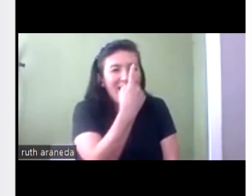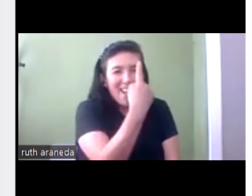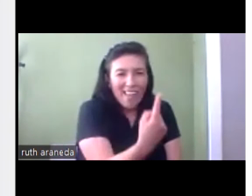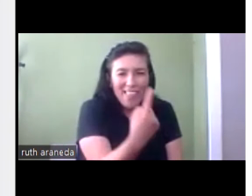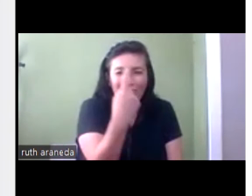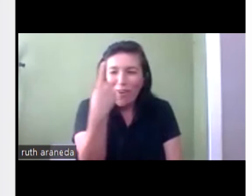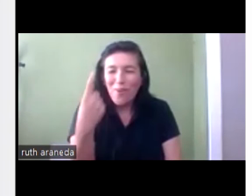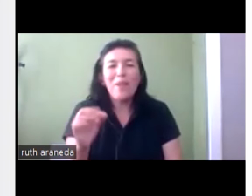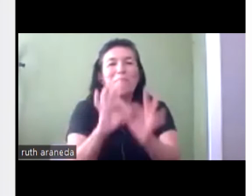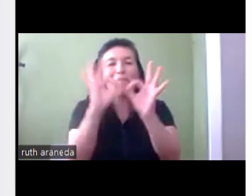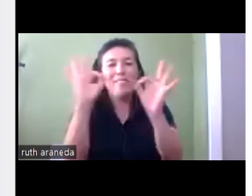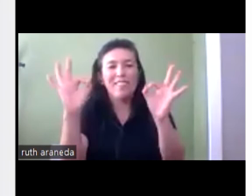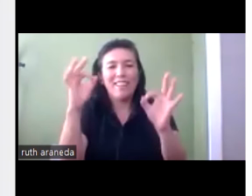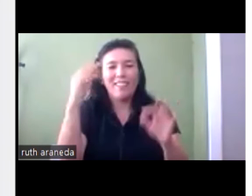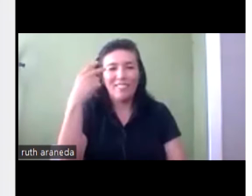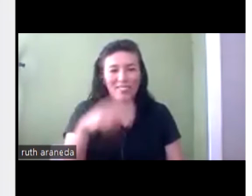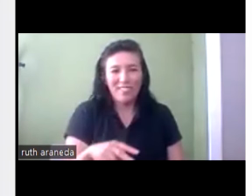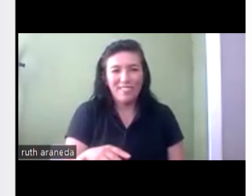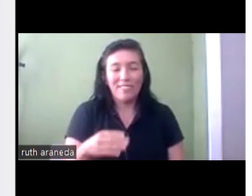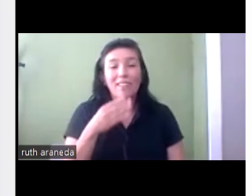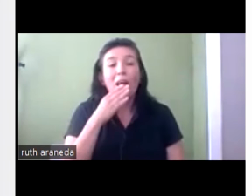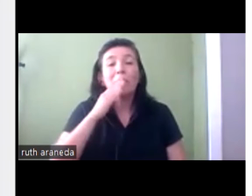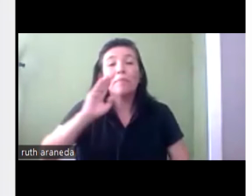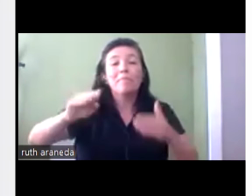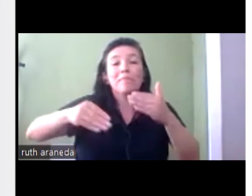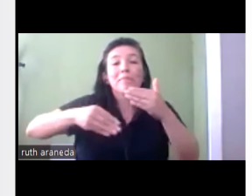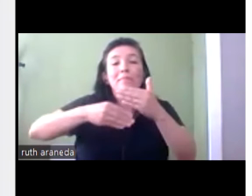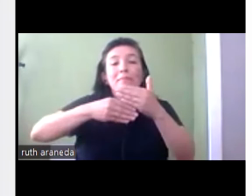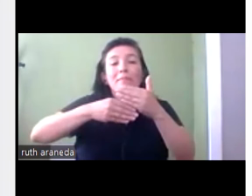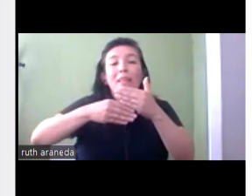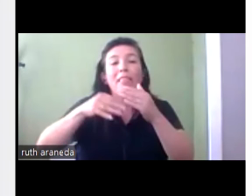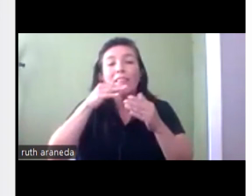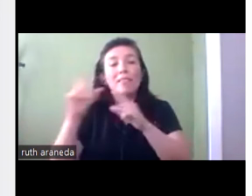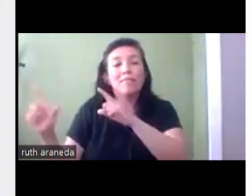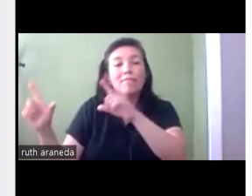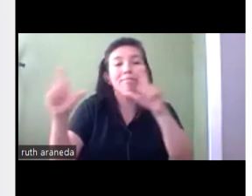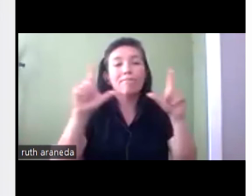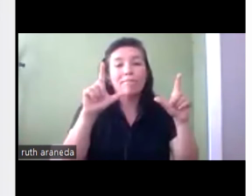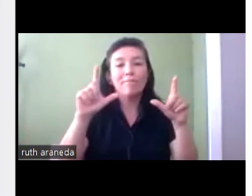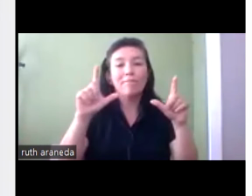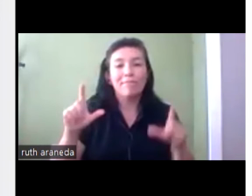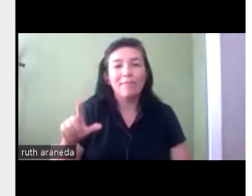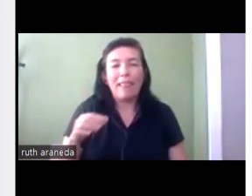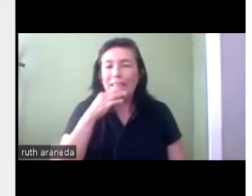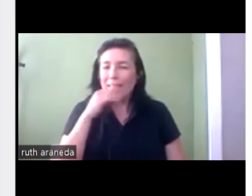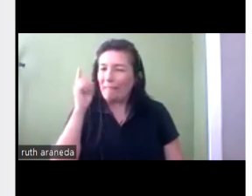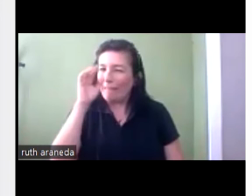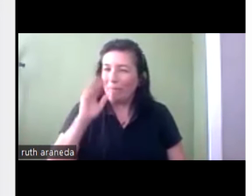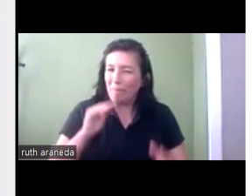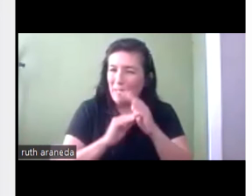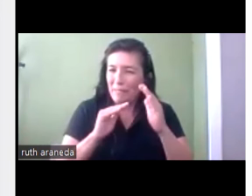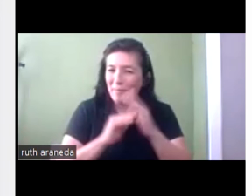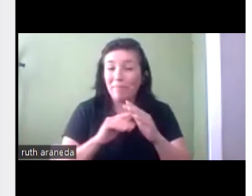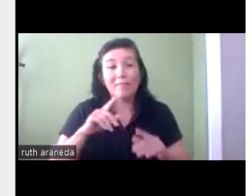punto. Agregar también, Tito, si puedes, en la siguiente diapositiva. Chupalla. ¿Esta?